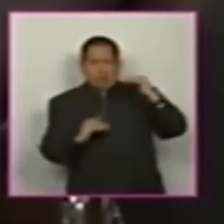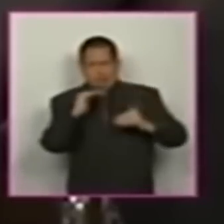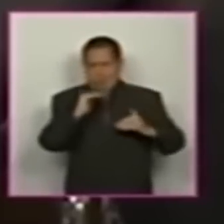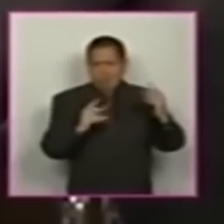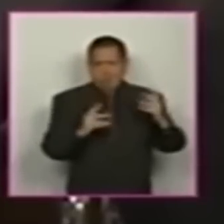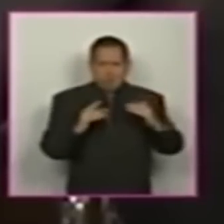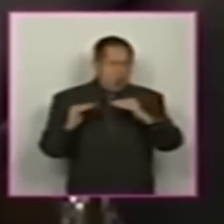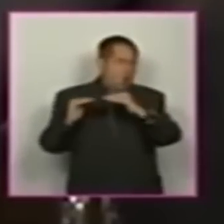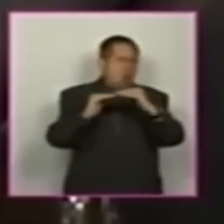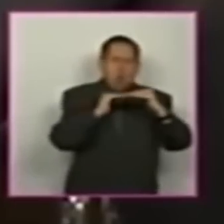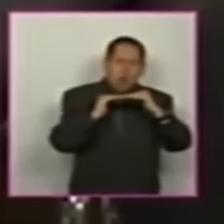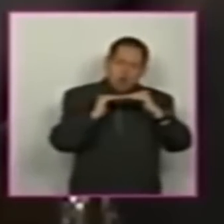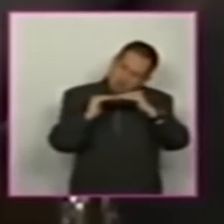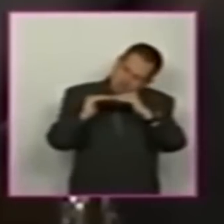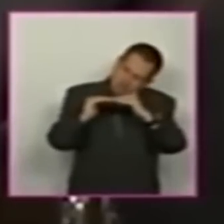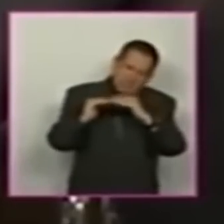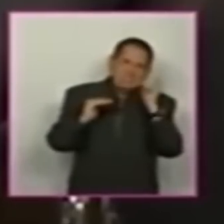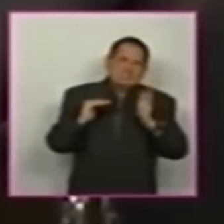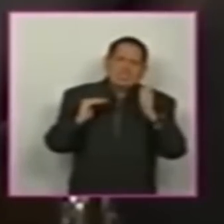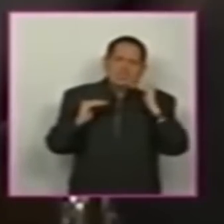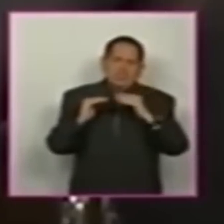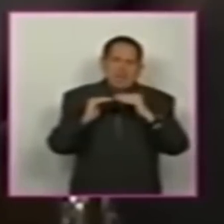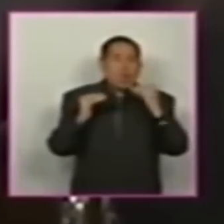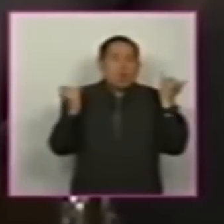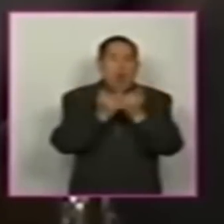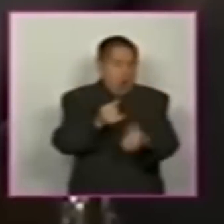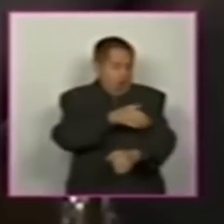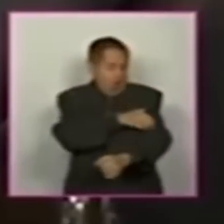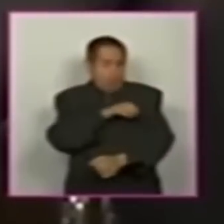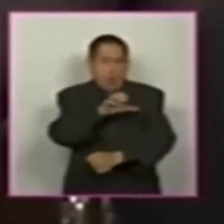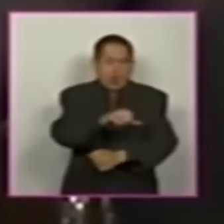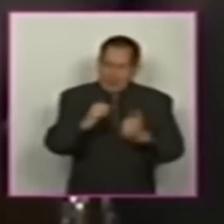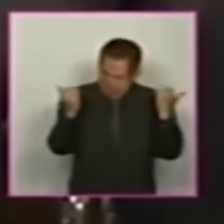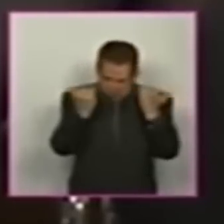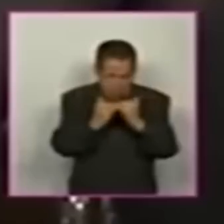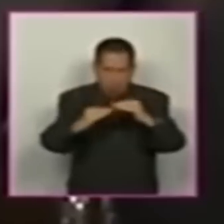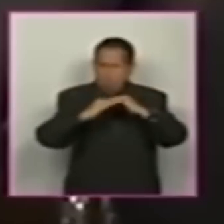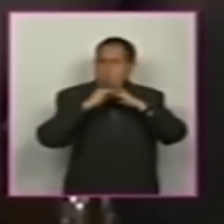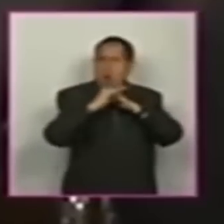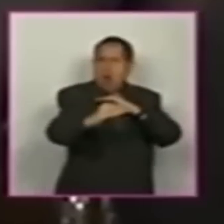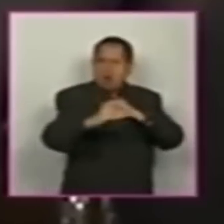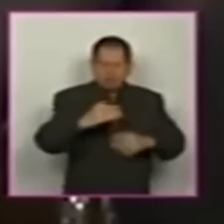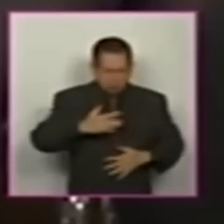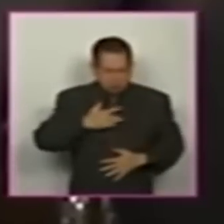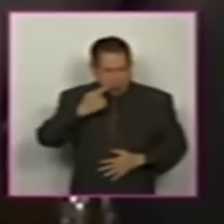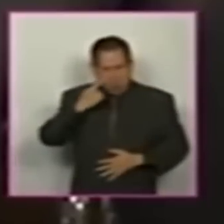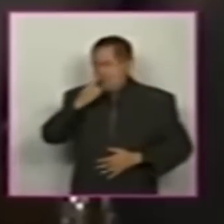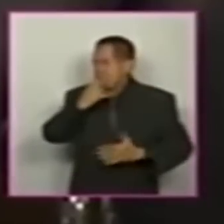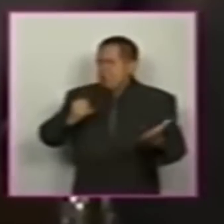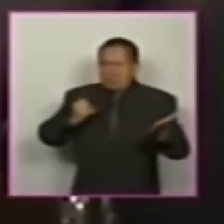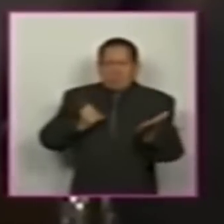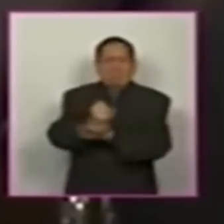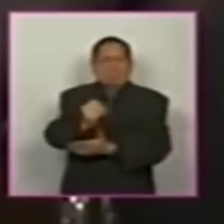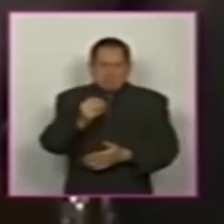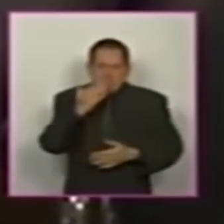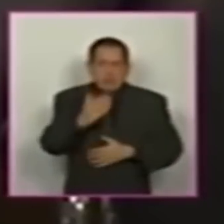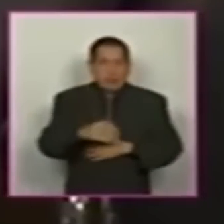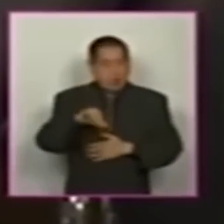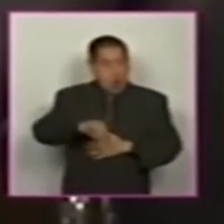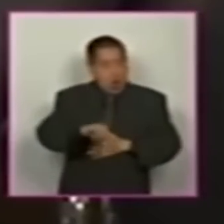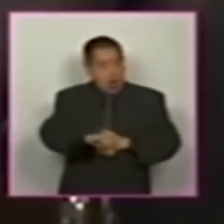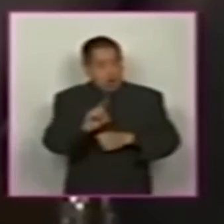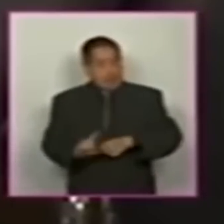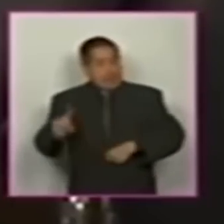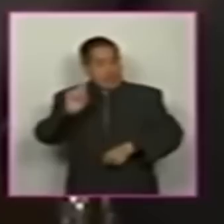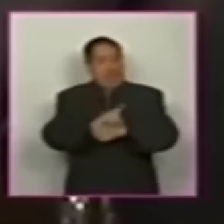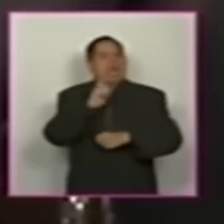suficiente. Pues a mí me parece que es que esa notificación la hace el área técnica, la unidad de lo contencioso electoral, pero aquí en términos